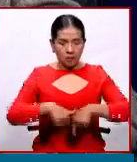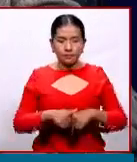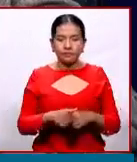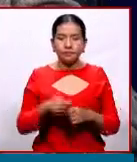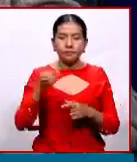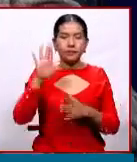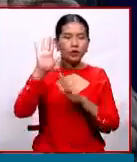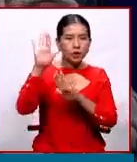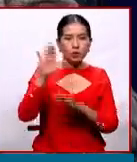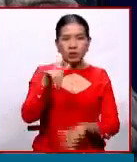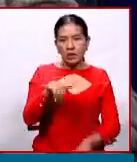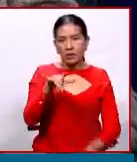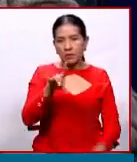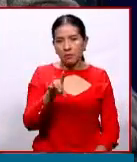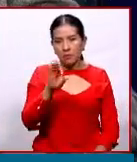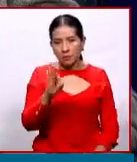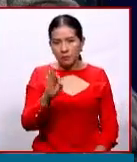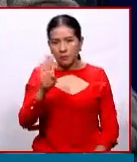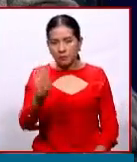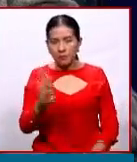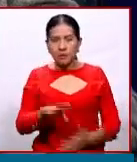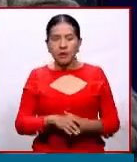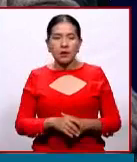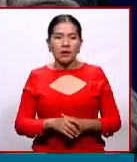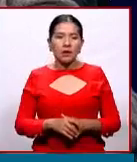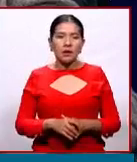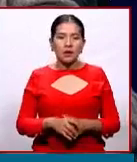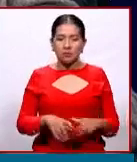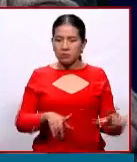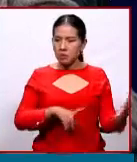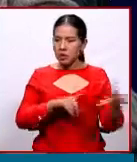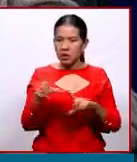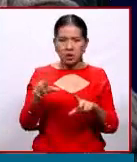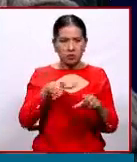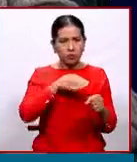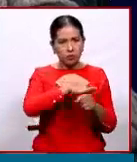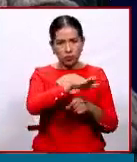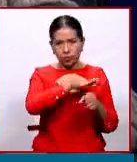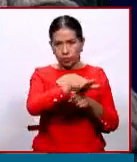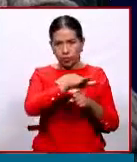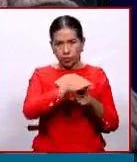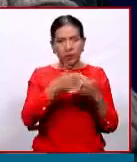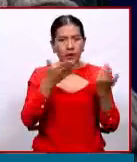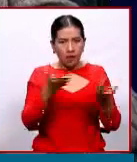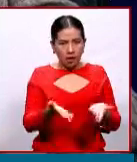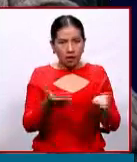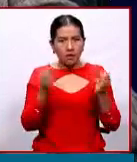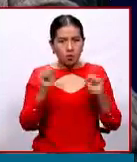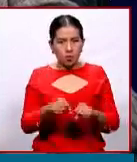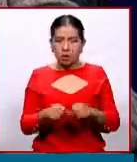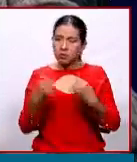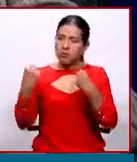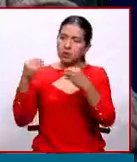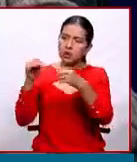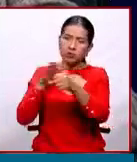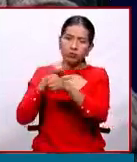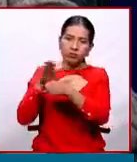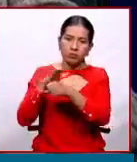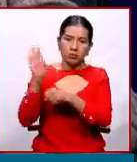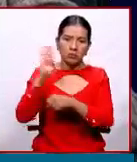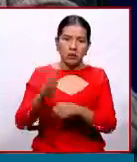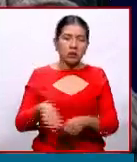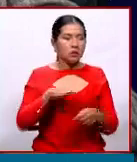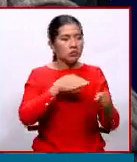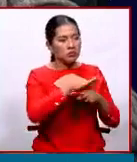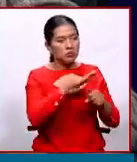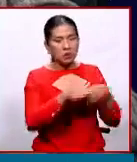YPFB está con los volúmenes que requieren ambas naciones, tanto la Argentina como Brasil,